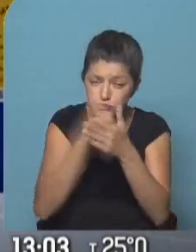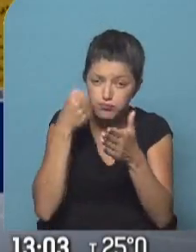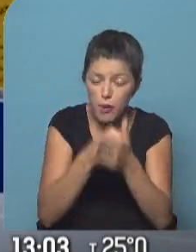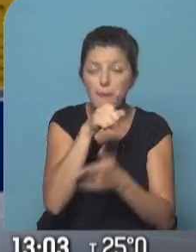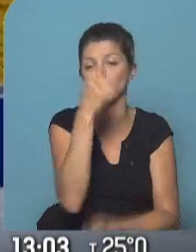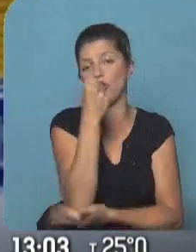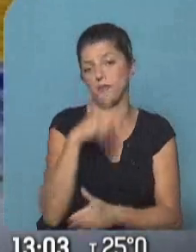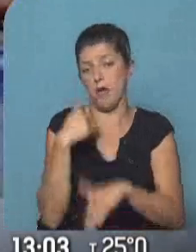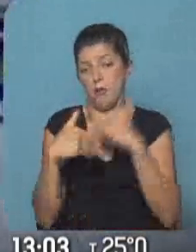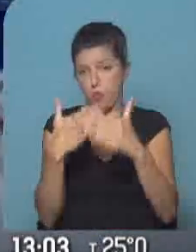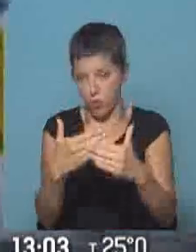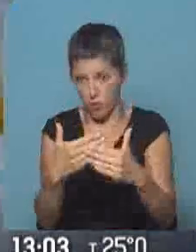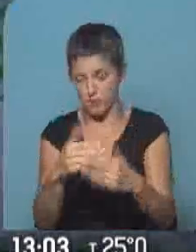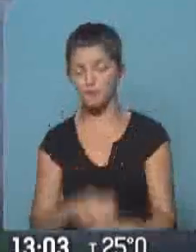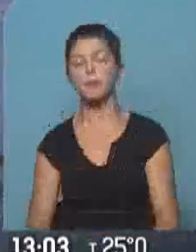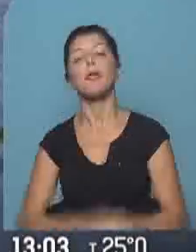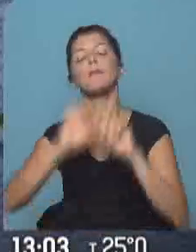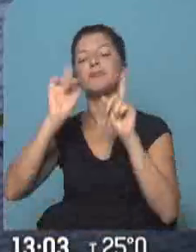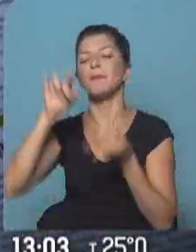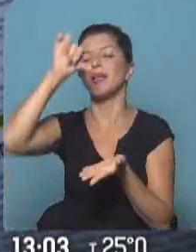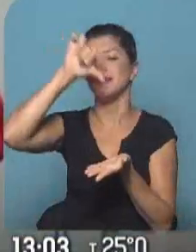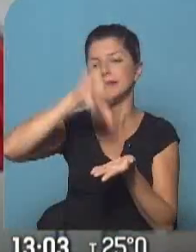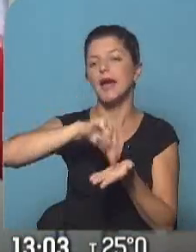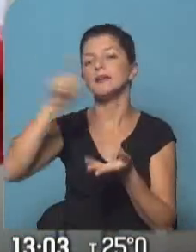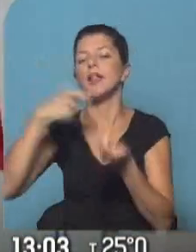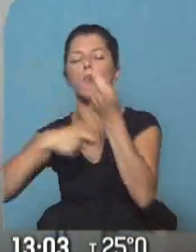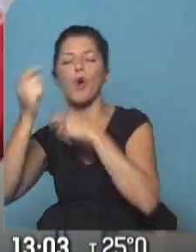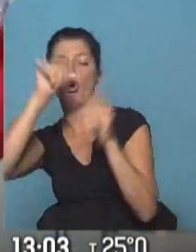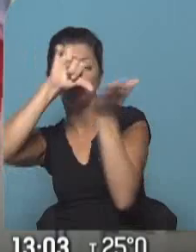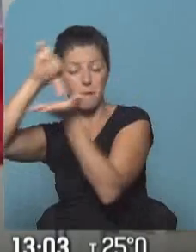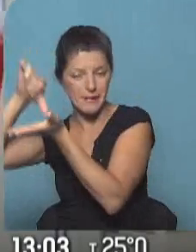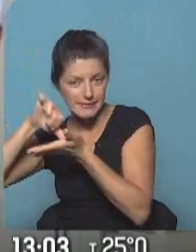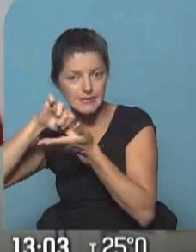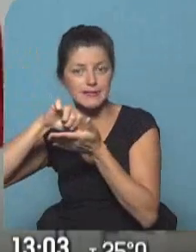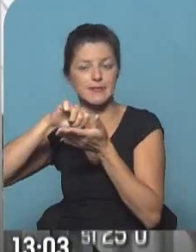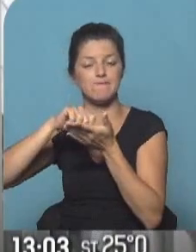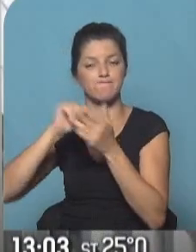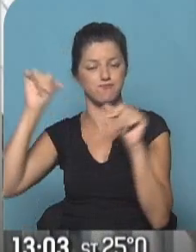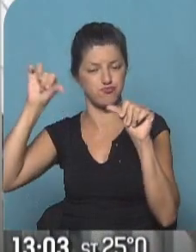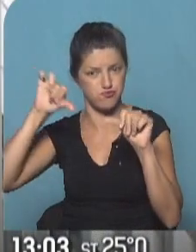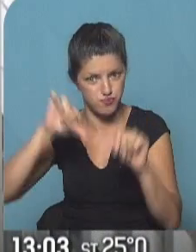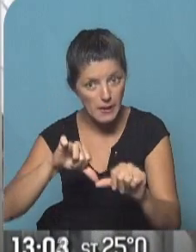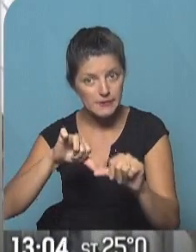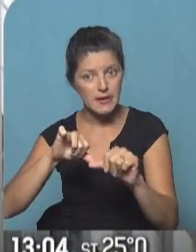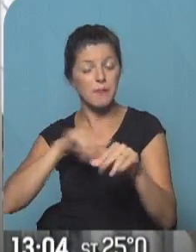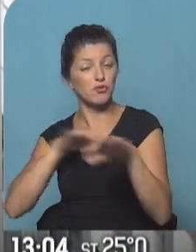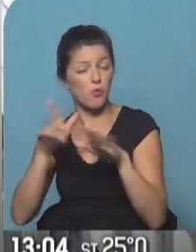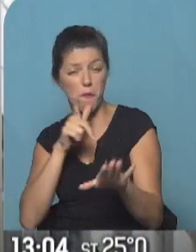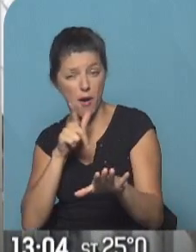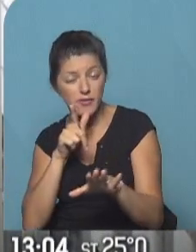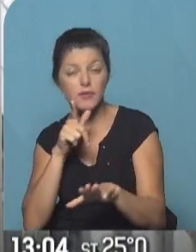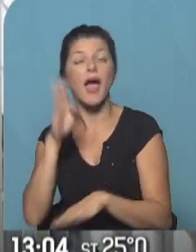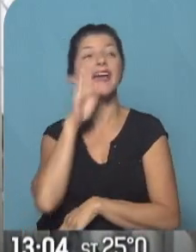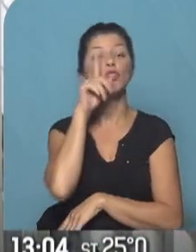el aislamiento de Irán de los mercados globales, que golpea particularmente a su sistema bancario, no ha cambiado demasiado porque Estados Unidos no